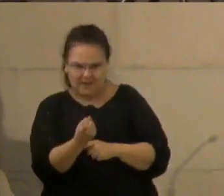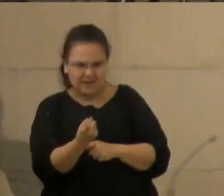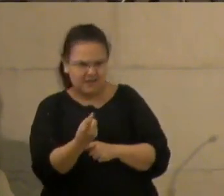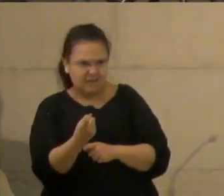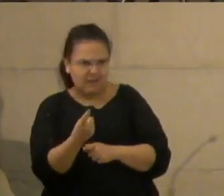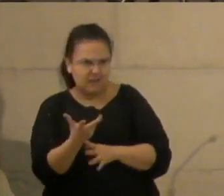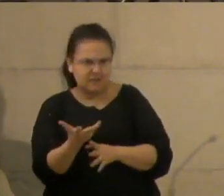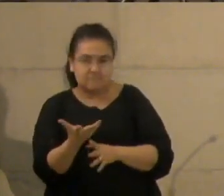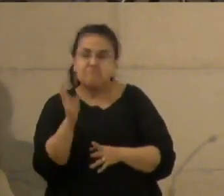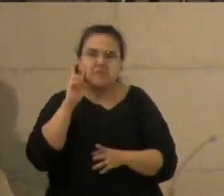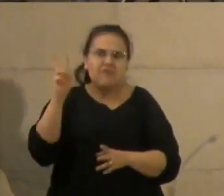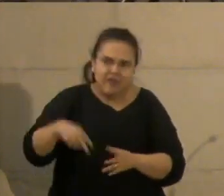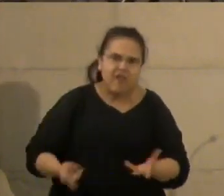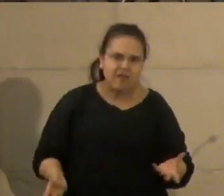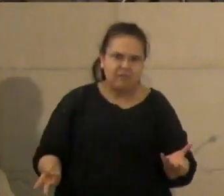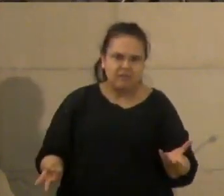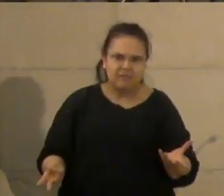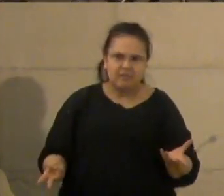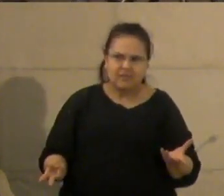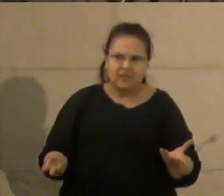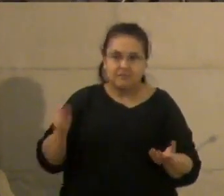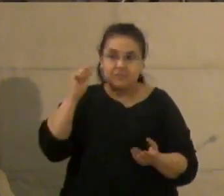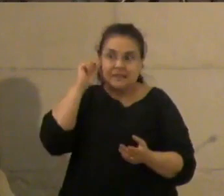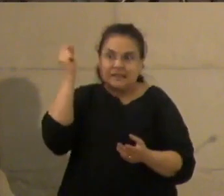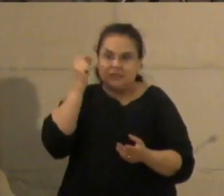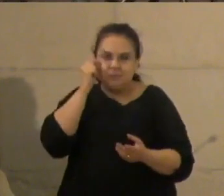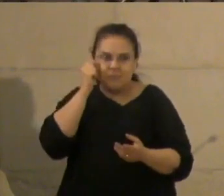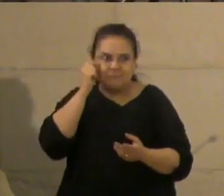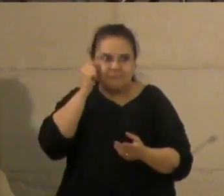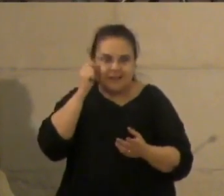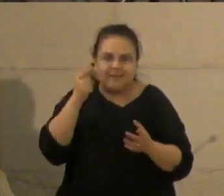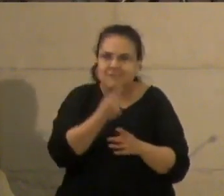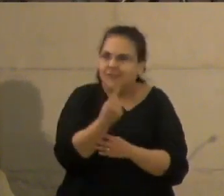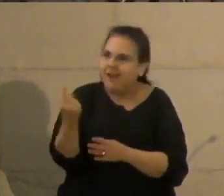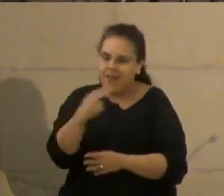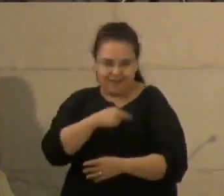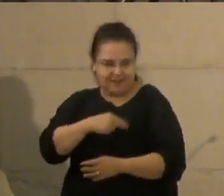verdad, hemos descubierto de forma nueva que cada cristiano es parte del cuerpo de Cristo.